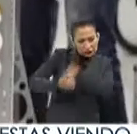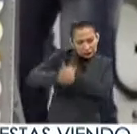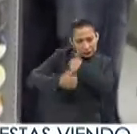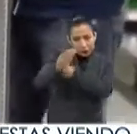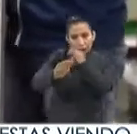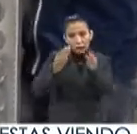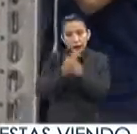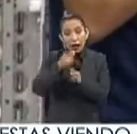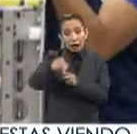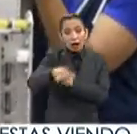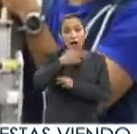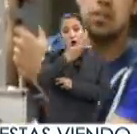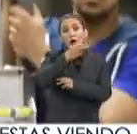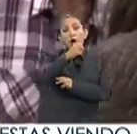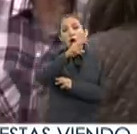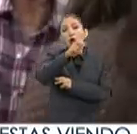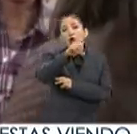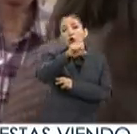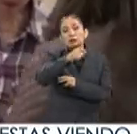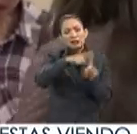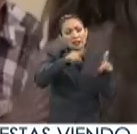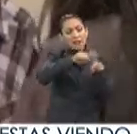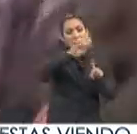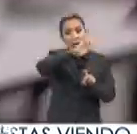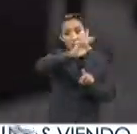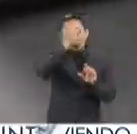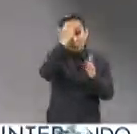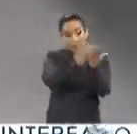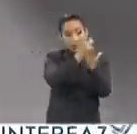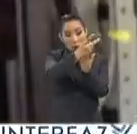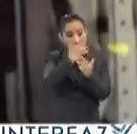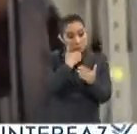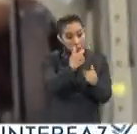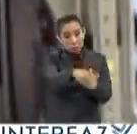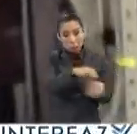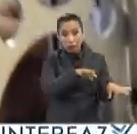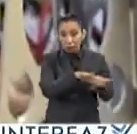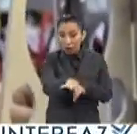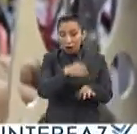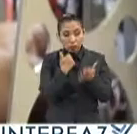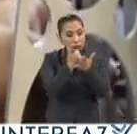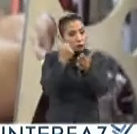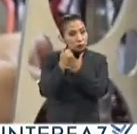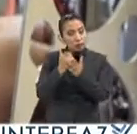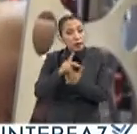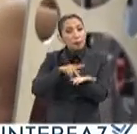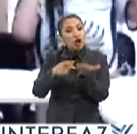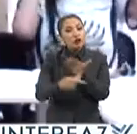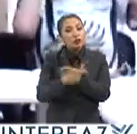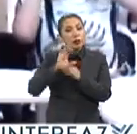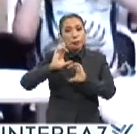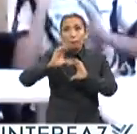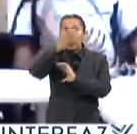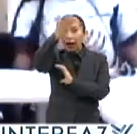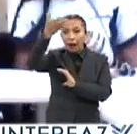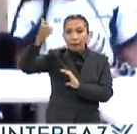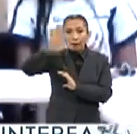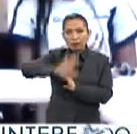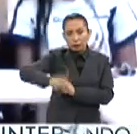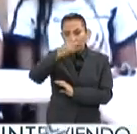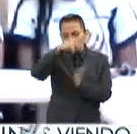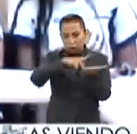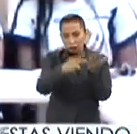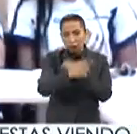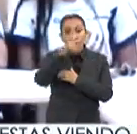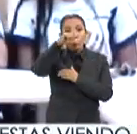Mundial, los chicos de Horus obtuvieron diversos reconocimientos por su desempeño, su labor social y proyectos ecológicos. Un proyecto de